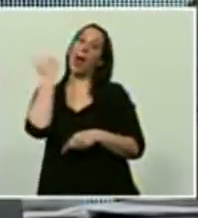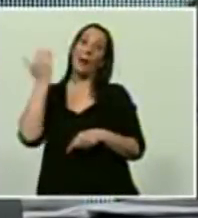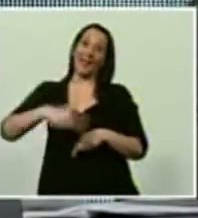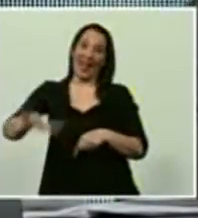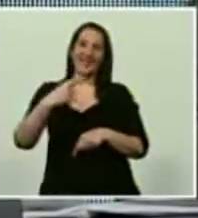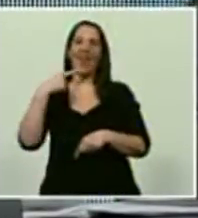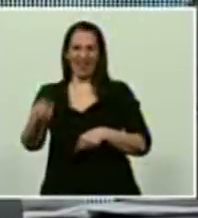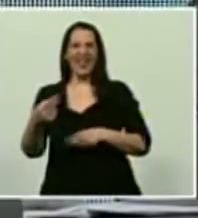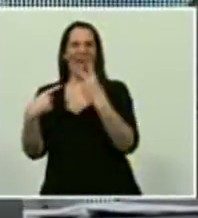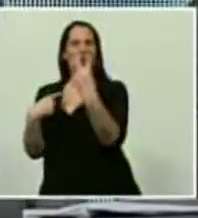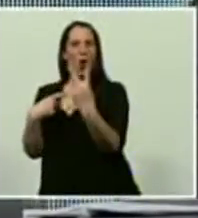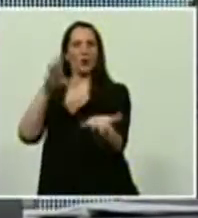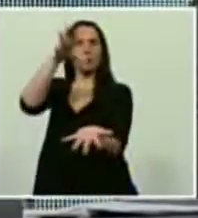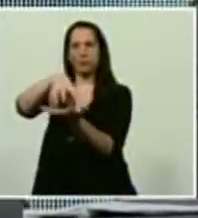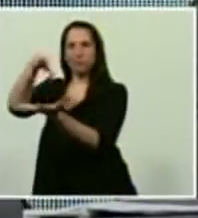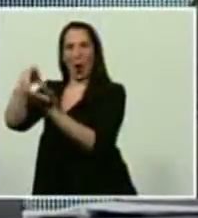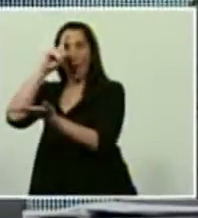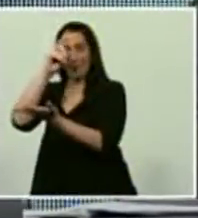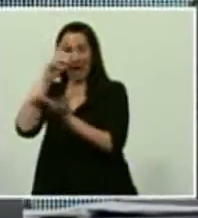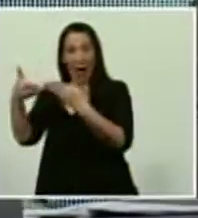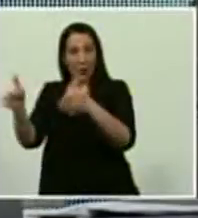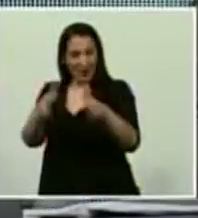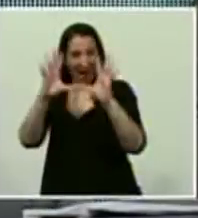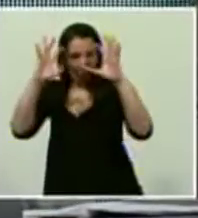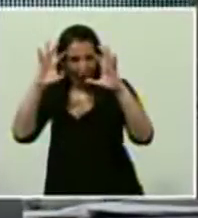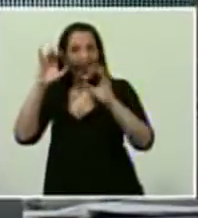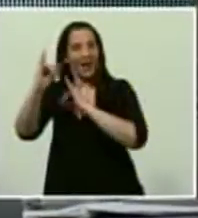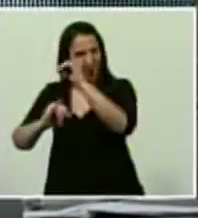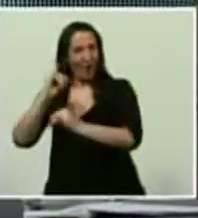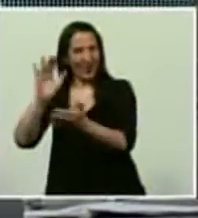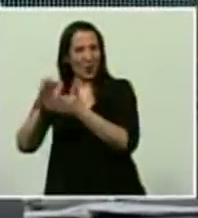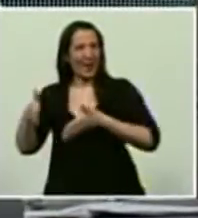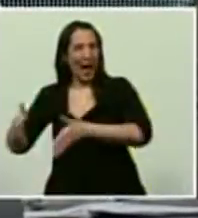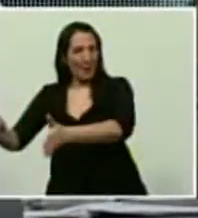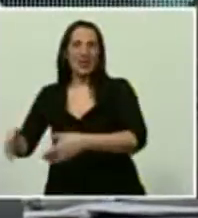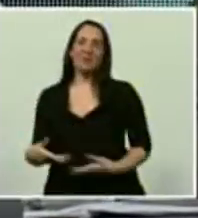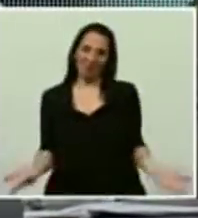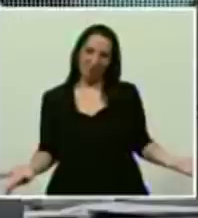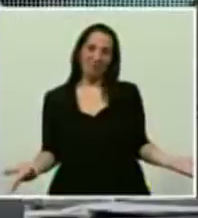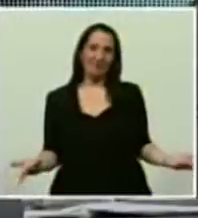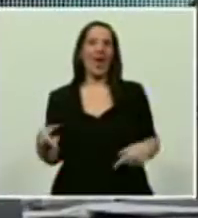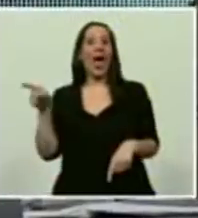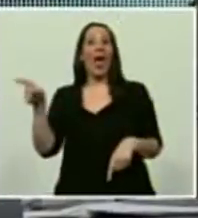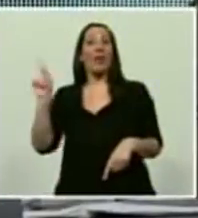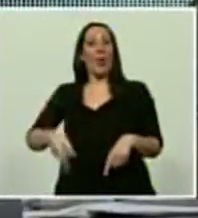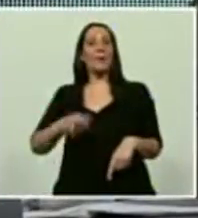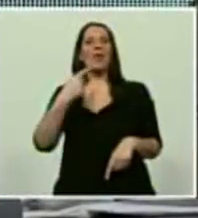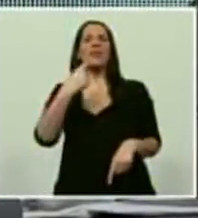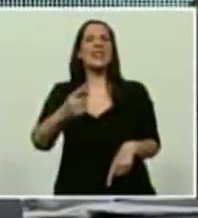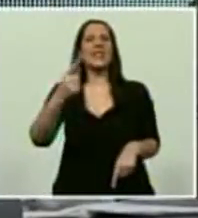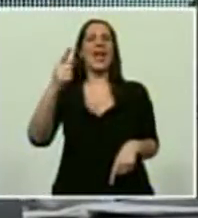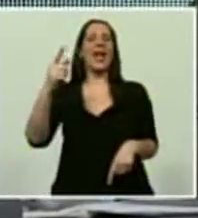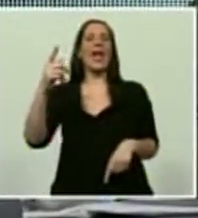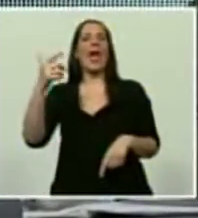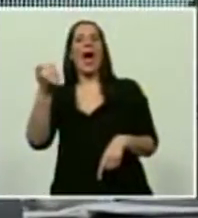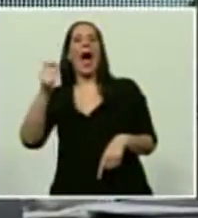en La Matanza. La verdad que salud pública, como dice Alicia, porque la salud pública es importante para que la